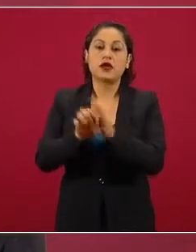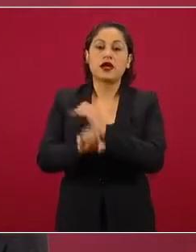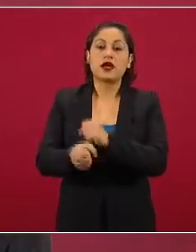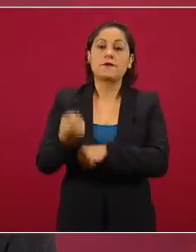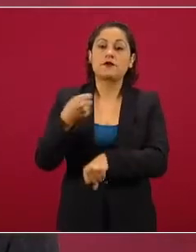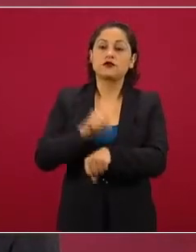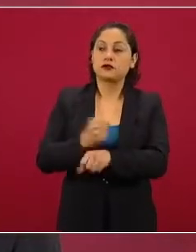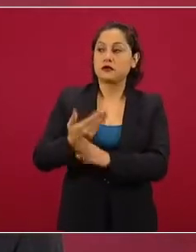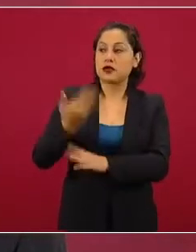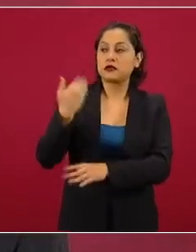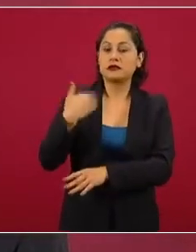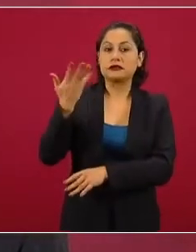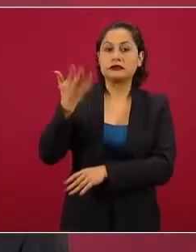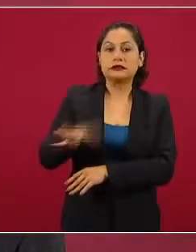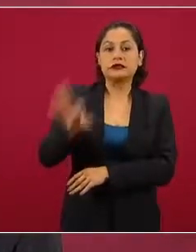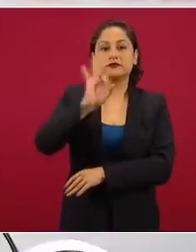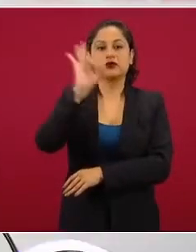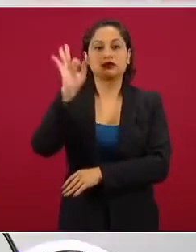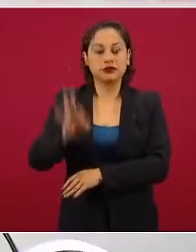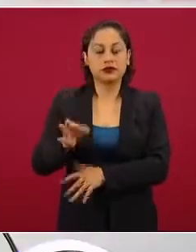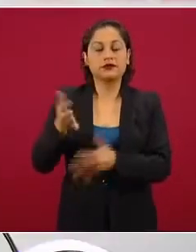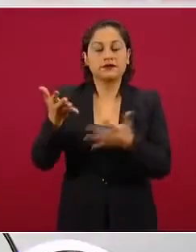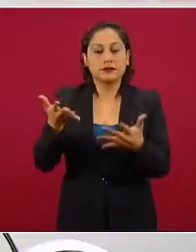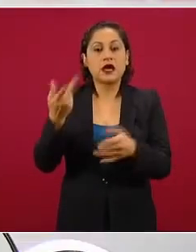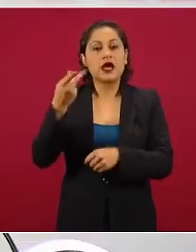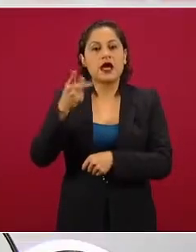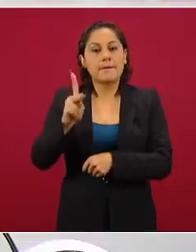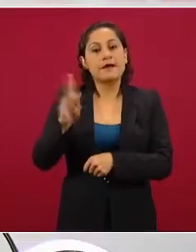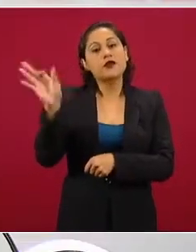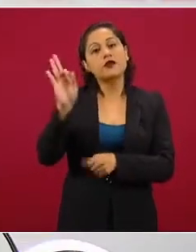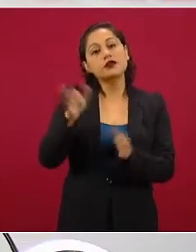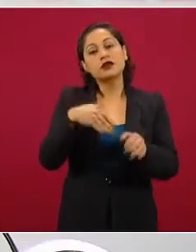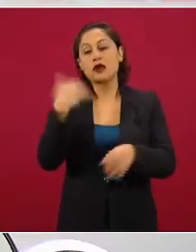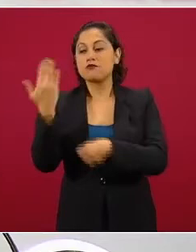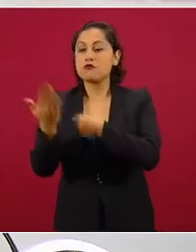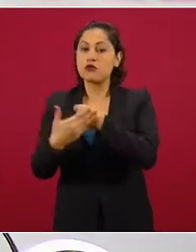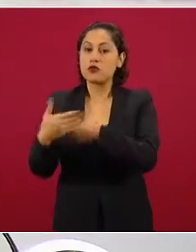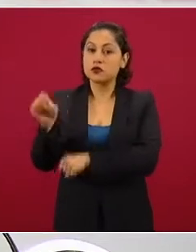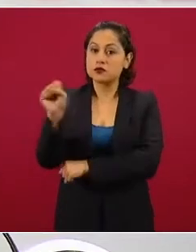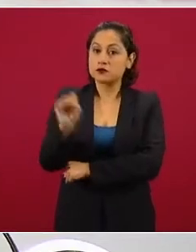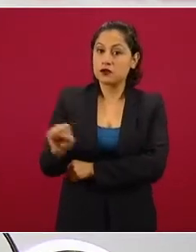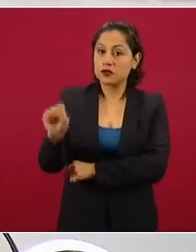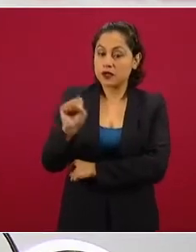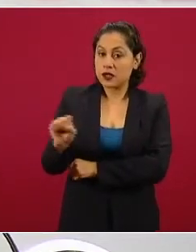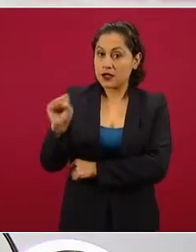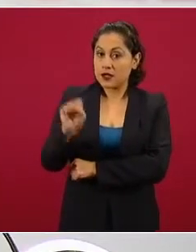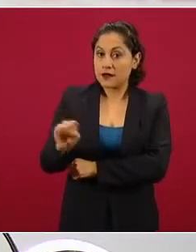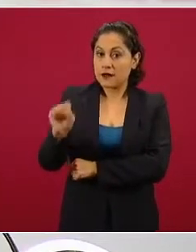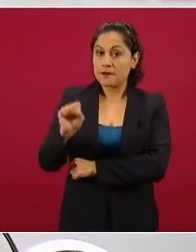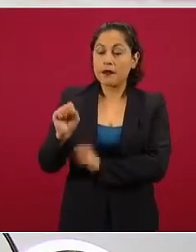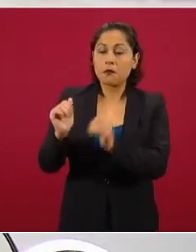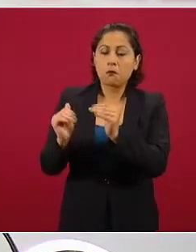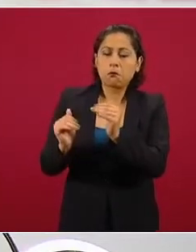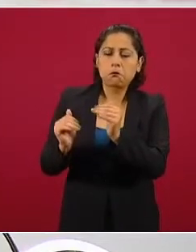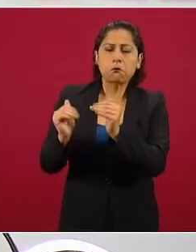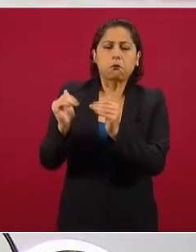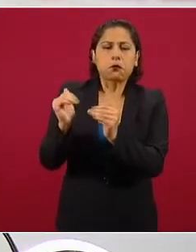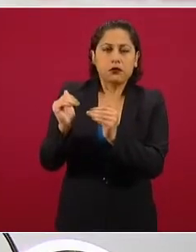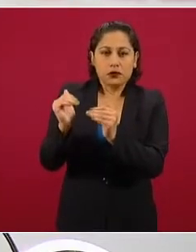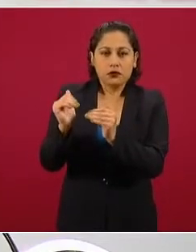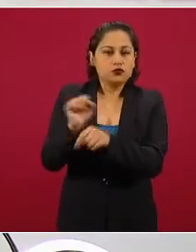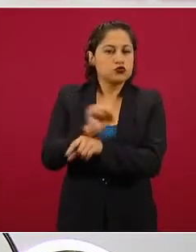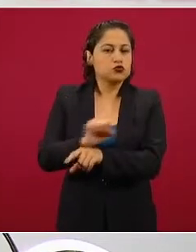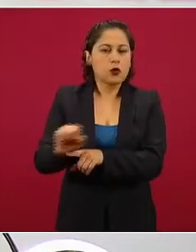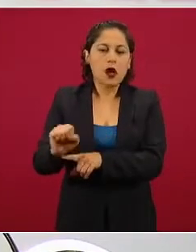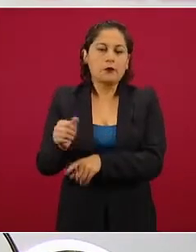fue de 10%. Pero si llegamos al final de la semana, que es el sábado, teniendo un incremento quizá leve